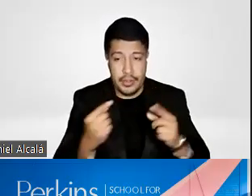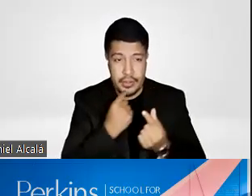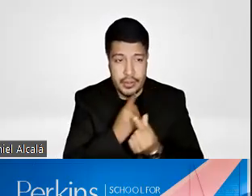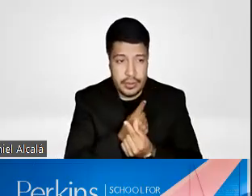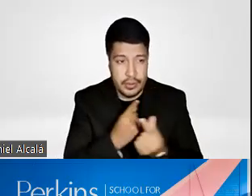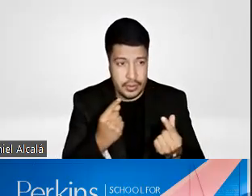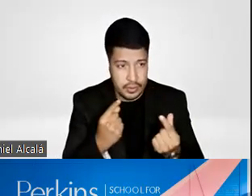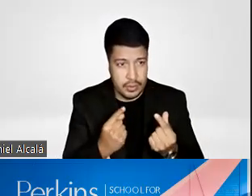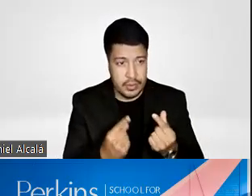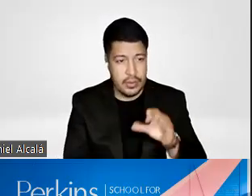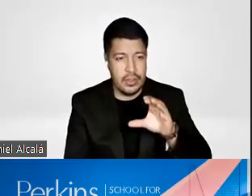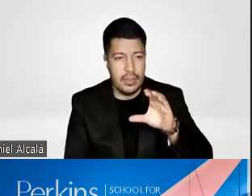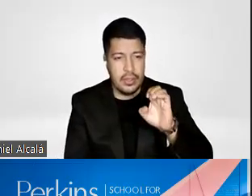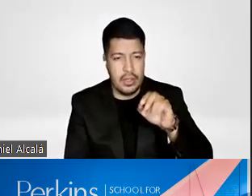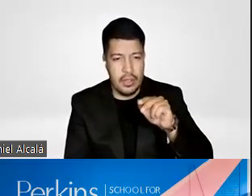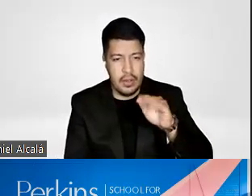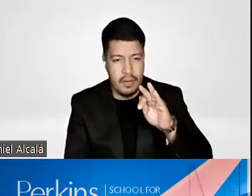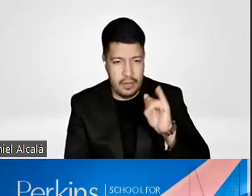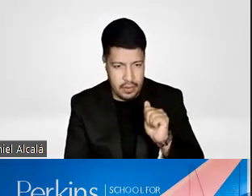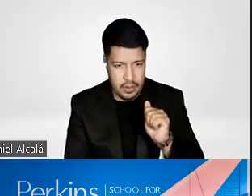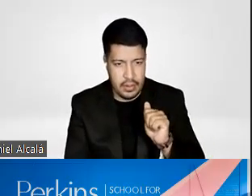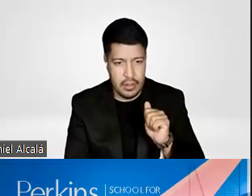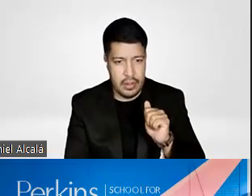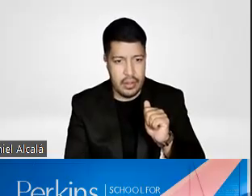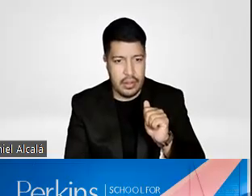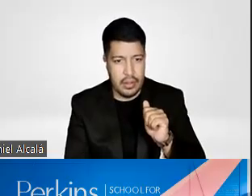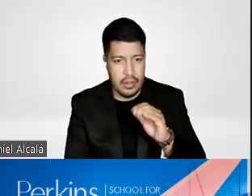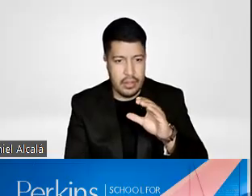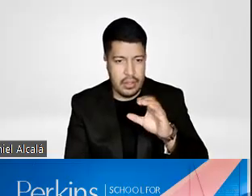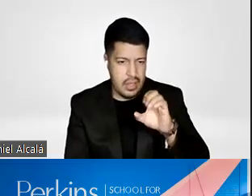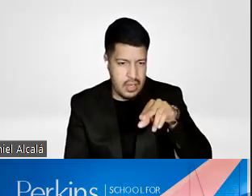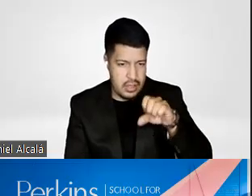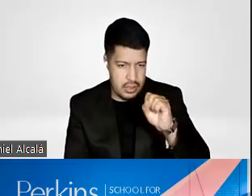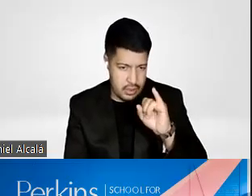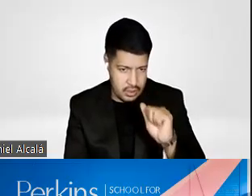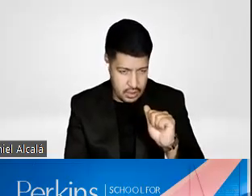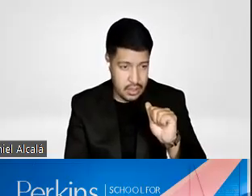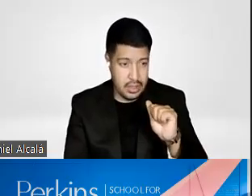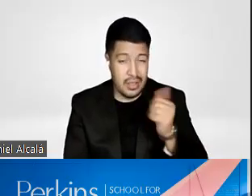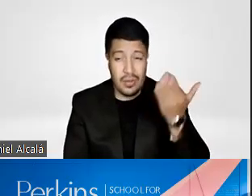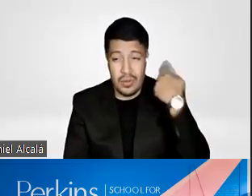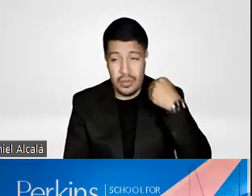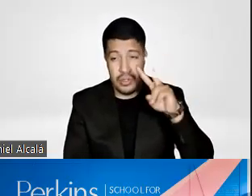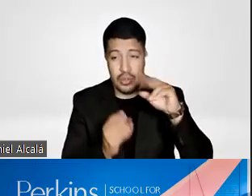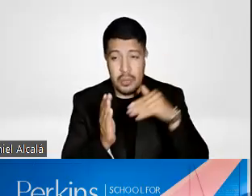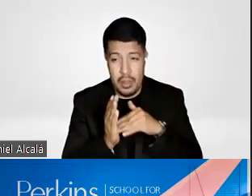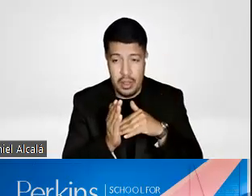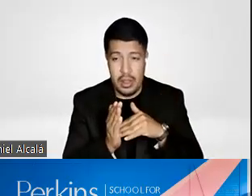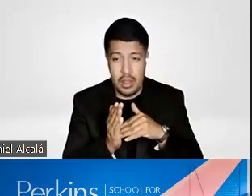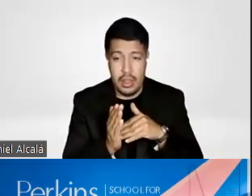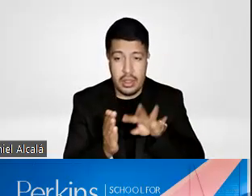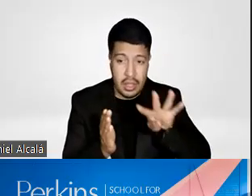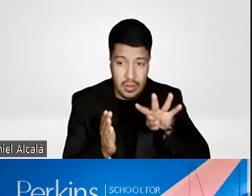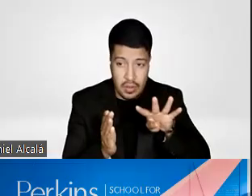para la Salud de la Infancia y la Adolescencia, que en el 2019 nos vuelve a recordar y recomendar